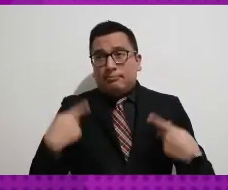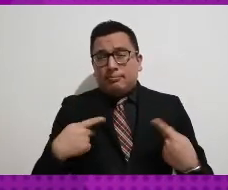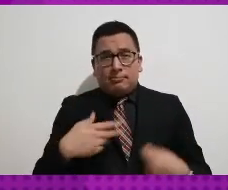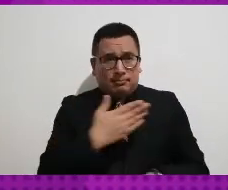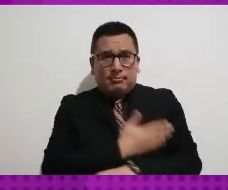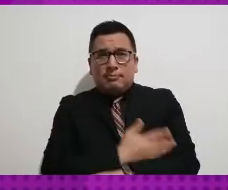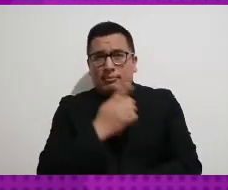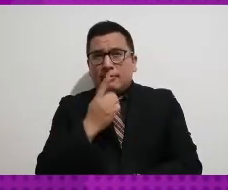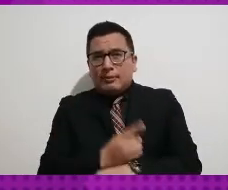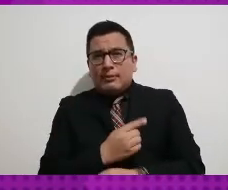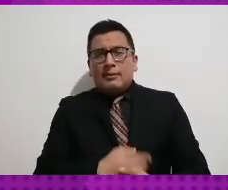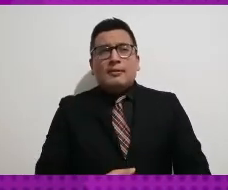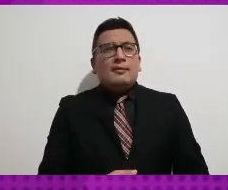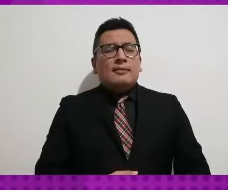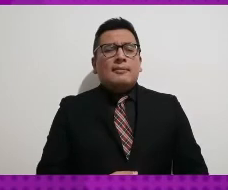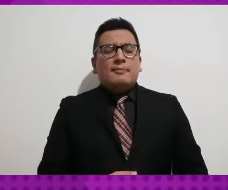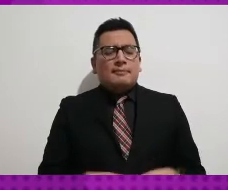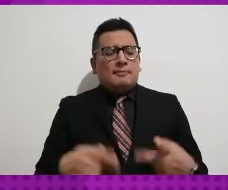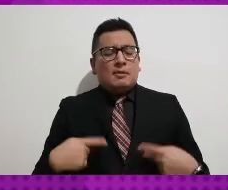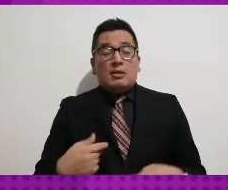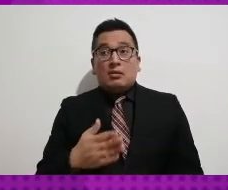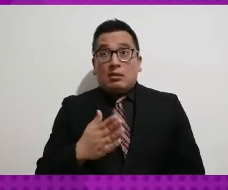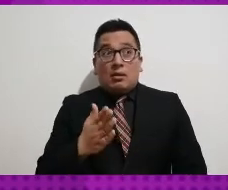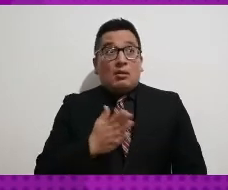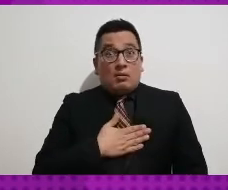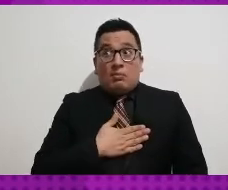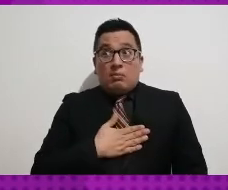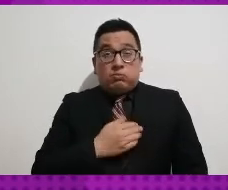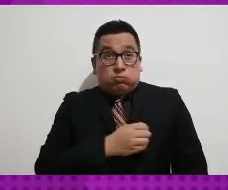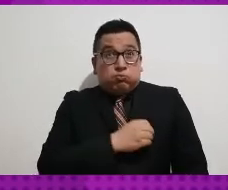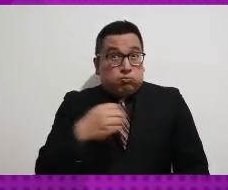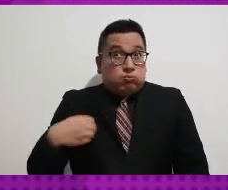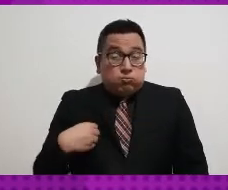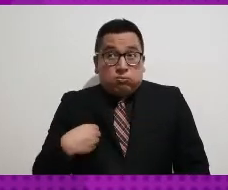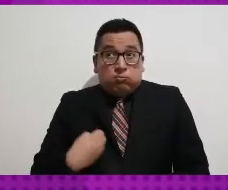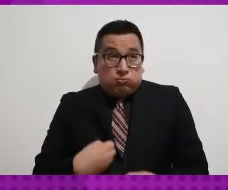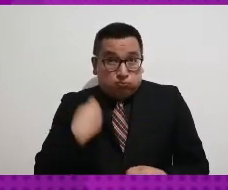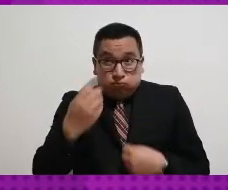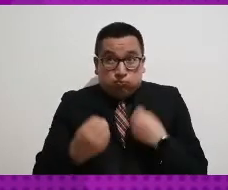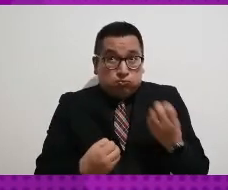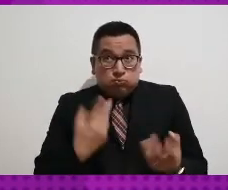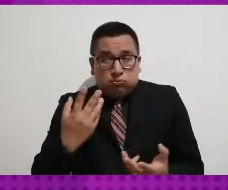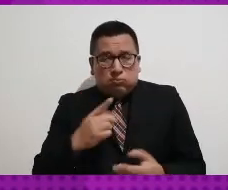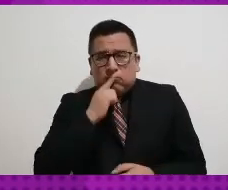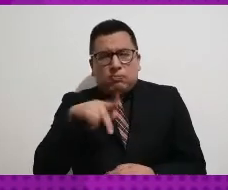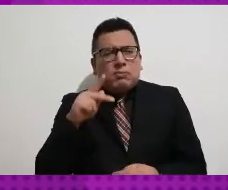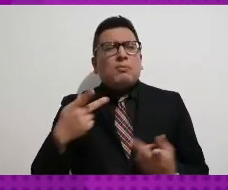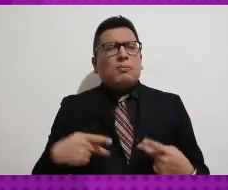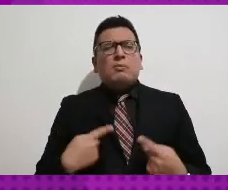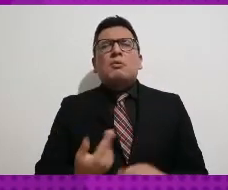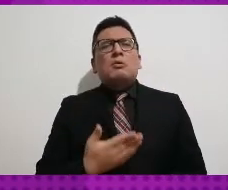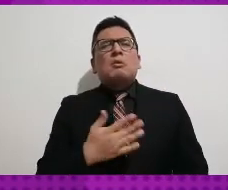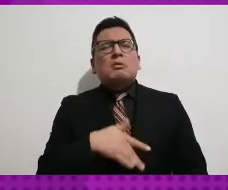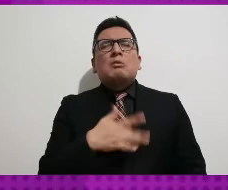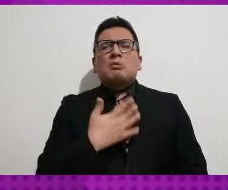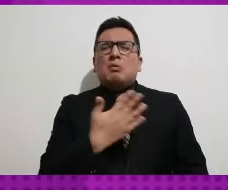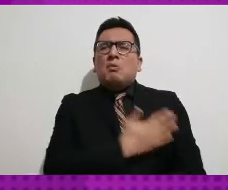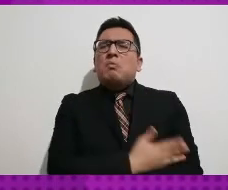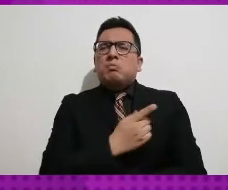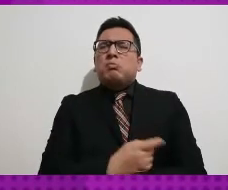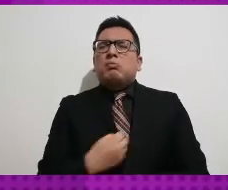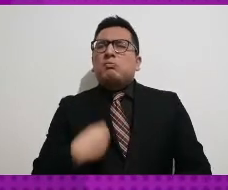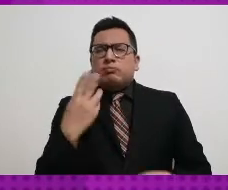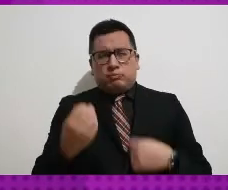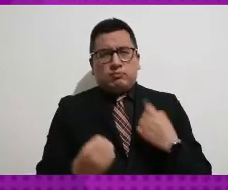decir, como tú bien mencionas, información que sin tener la obligación la haces del conocimiento de los ciudadanos para hacer más fácil su acceso. Y